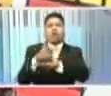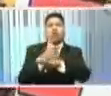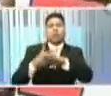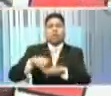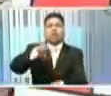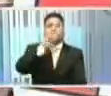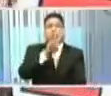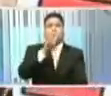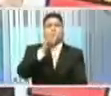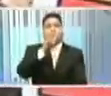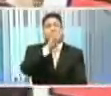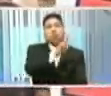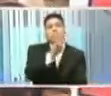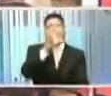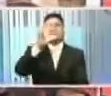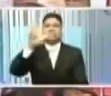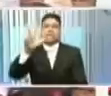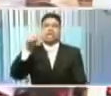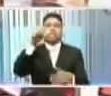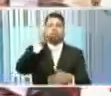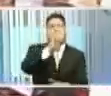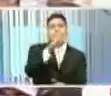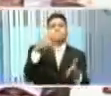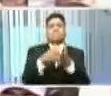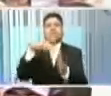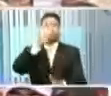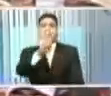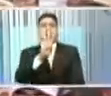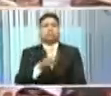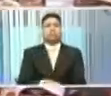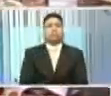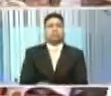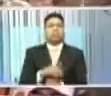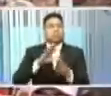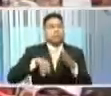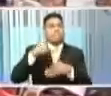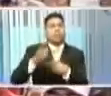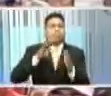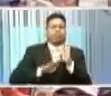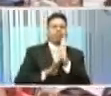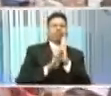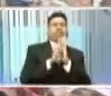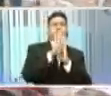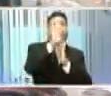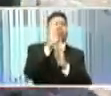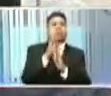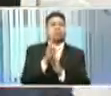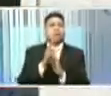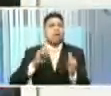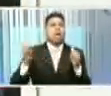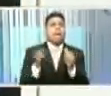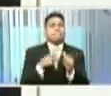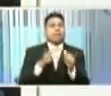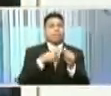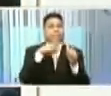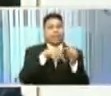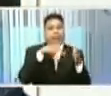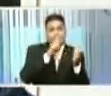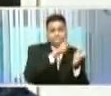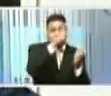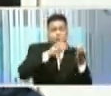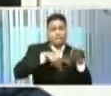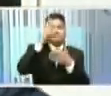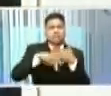2004, estabilizar el país y lanzarlo al crecimiento. Es la primera etapa de las misiones.